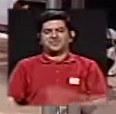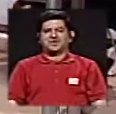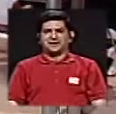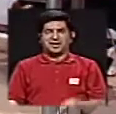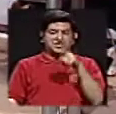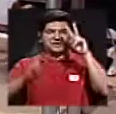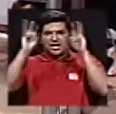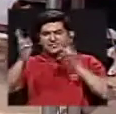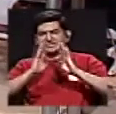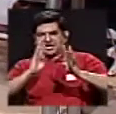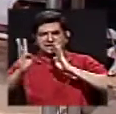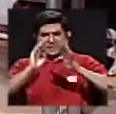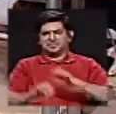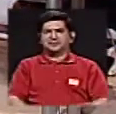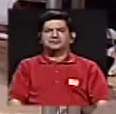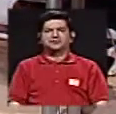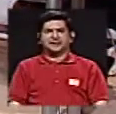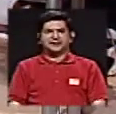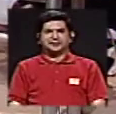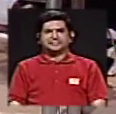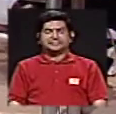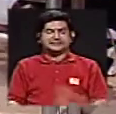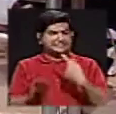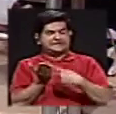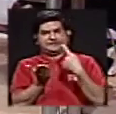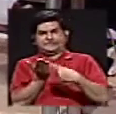de este tema tan debatido